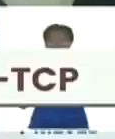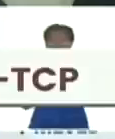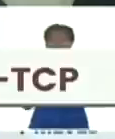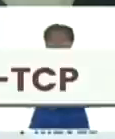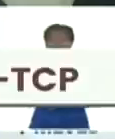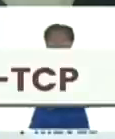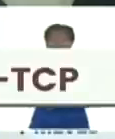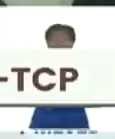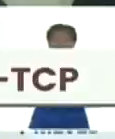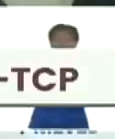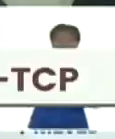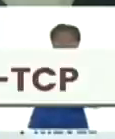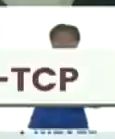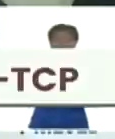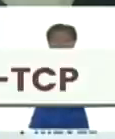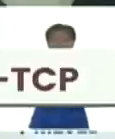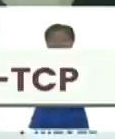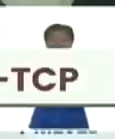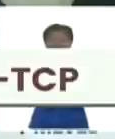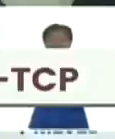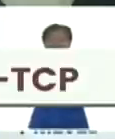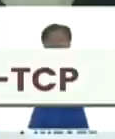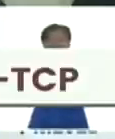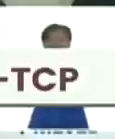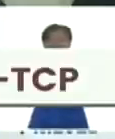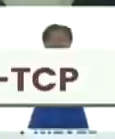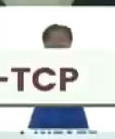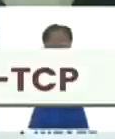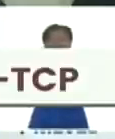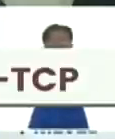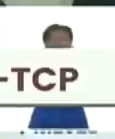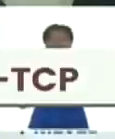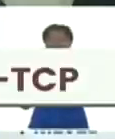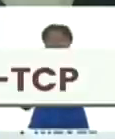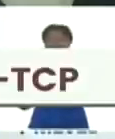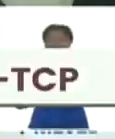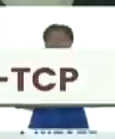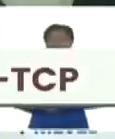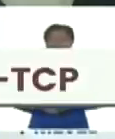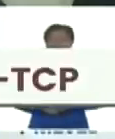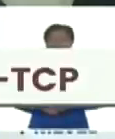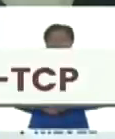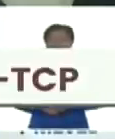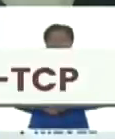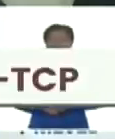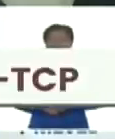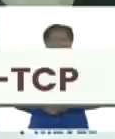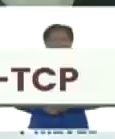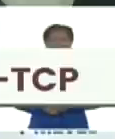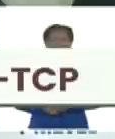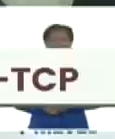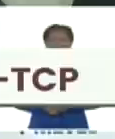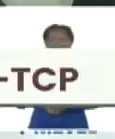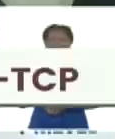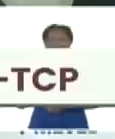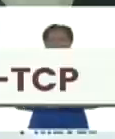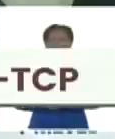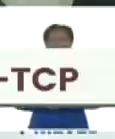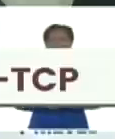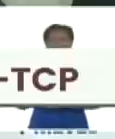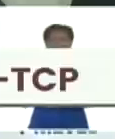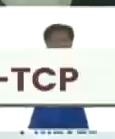2022, es un tema de... El tema de la cumbre es tener un futuro